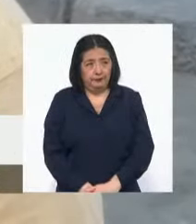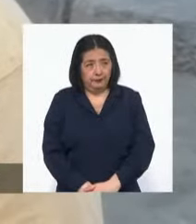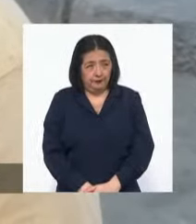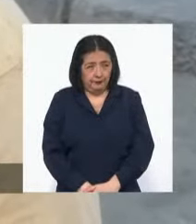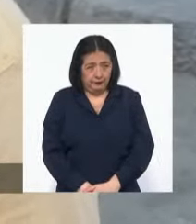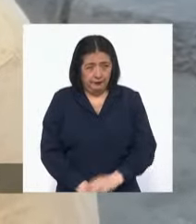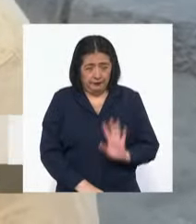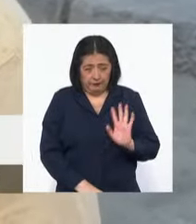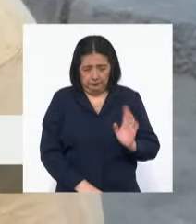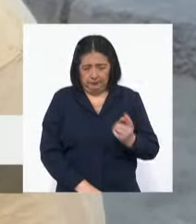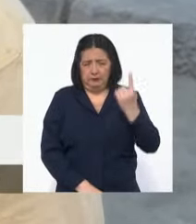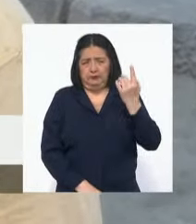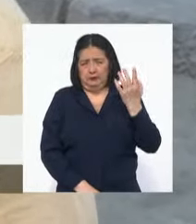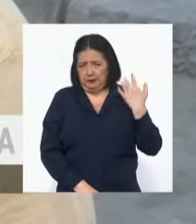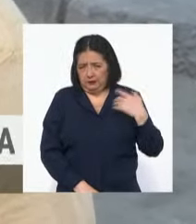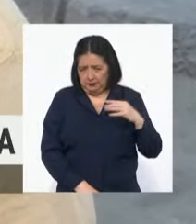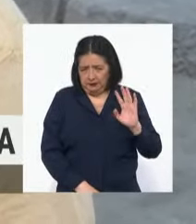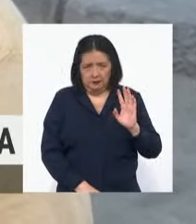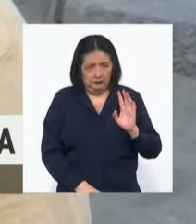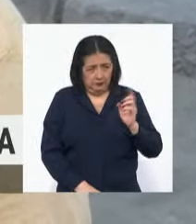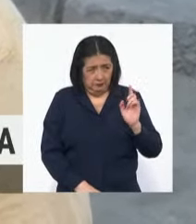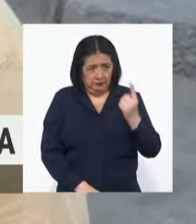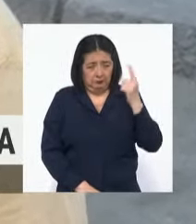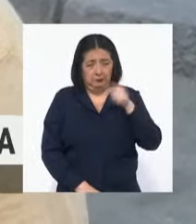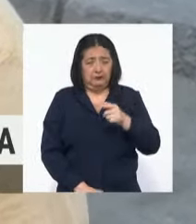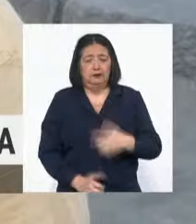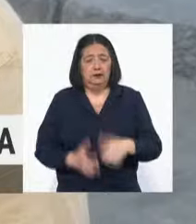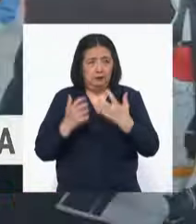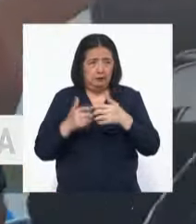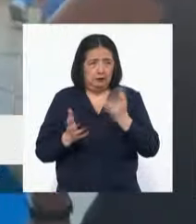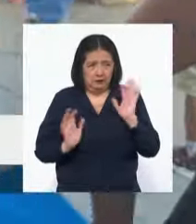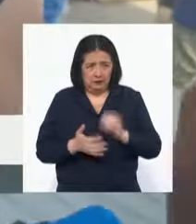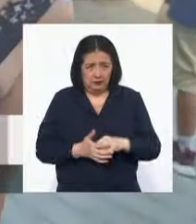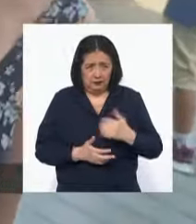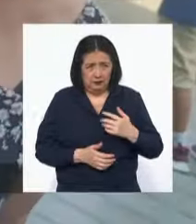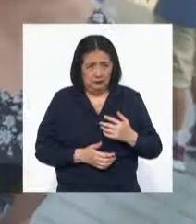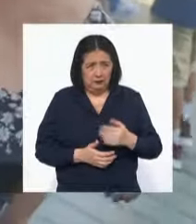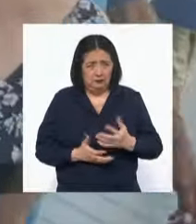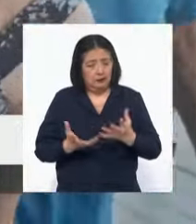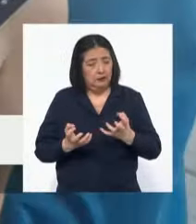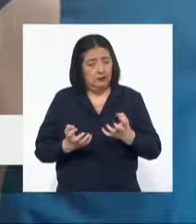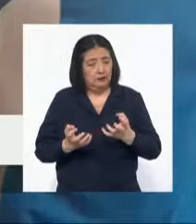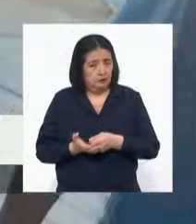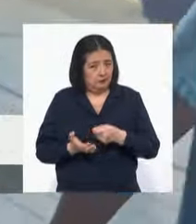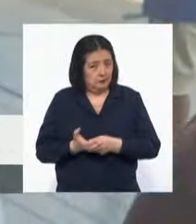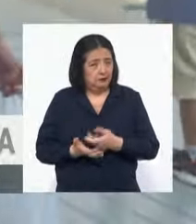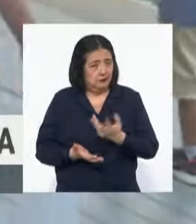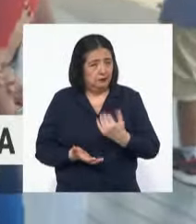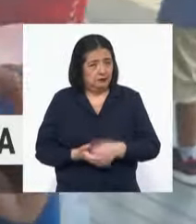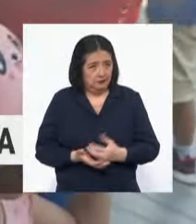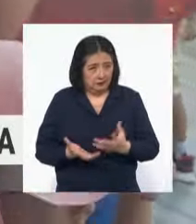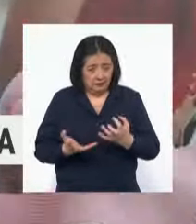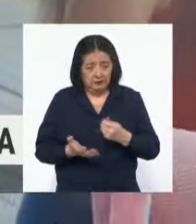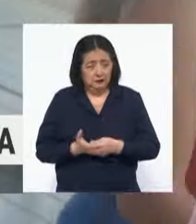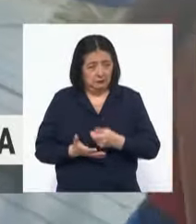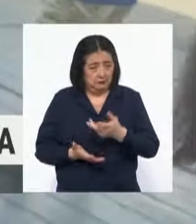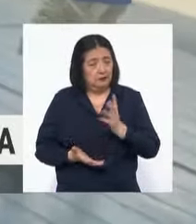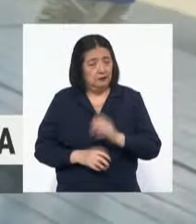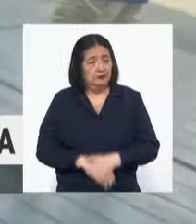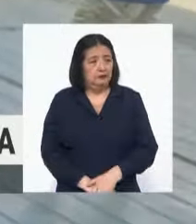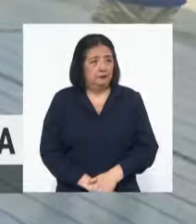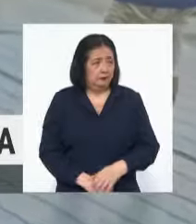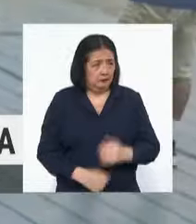La primera vez que creo que lo hacen es a la GSP. Años. Quieren su cupo. Eso, quieren su cupo. Porque